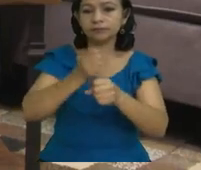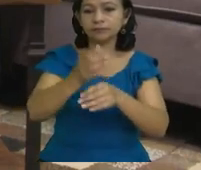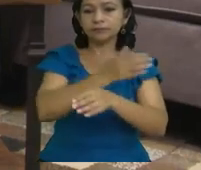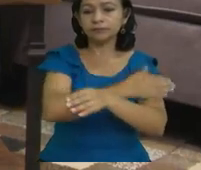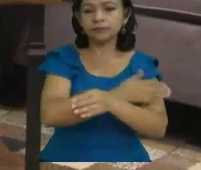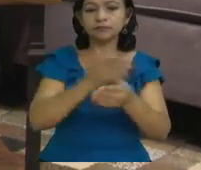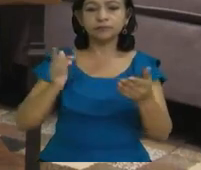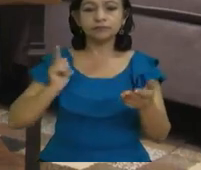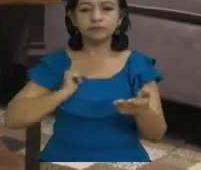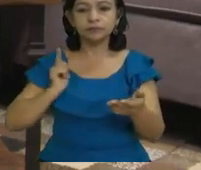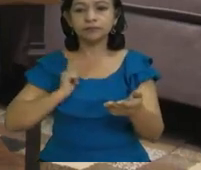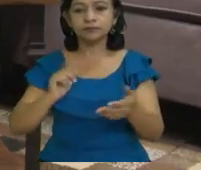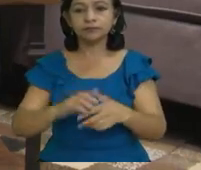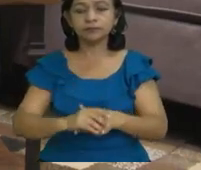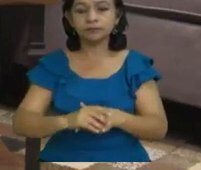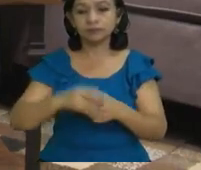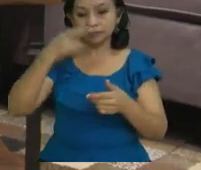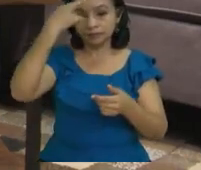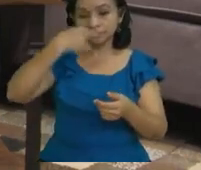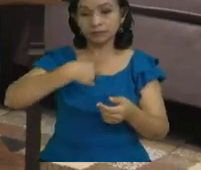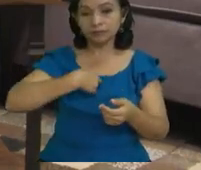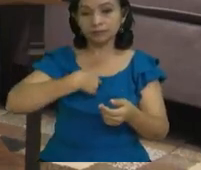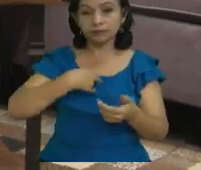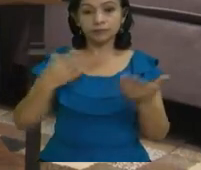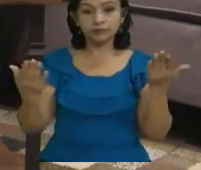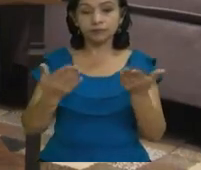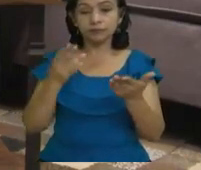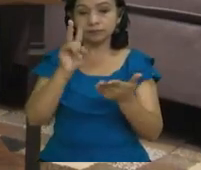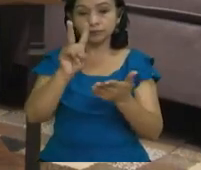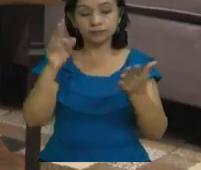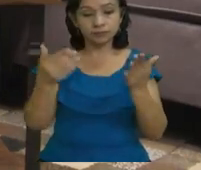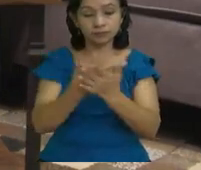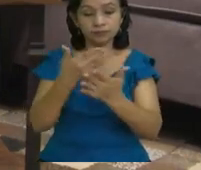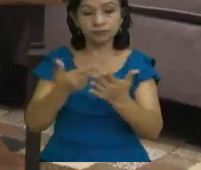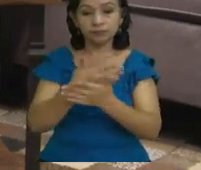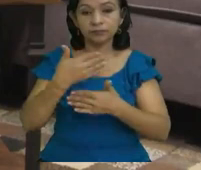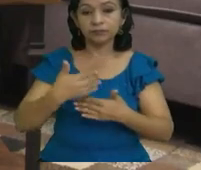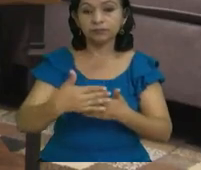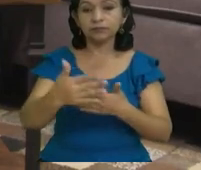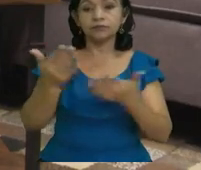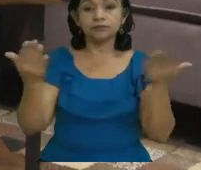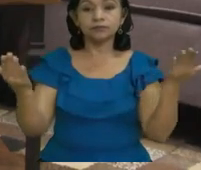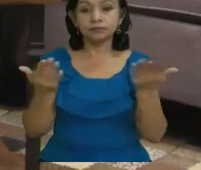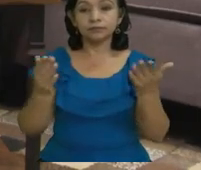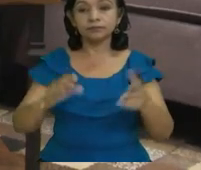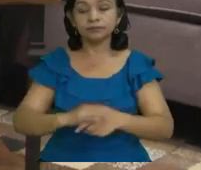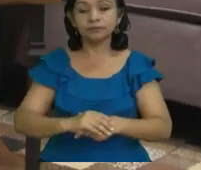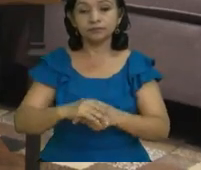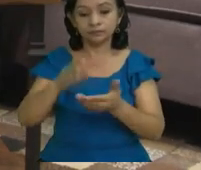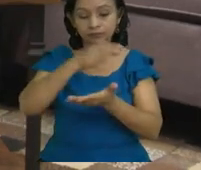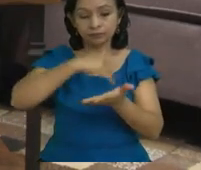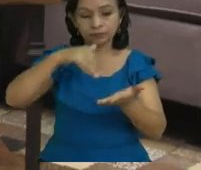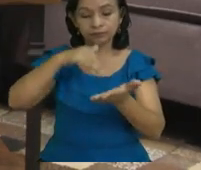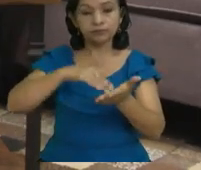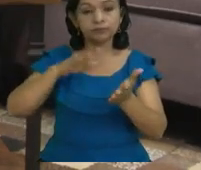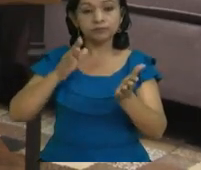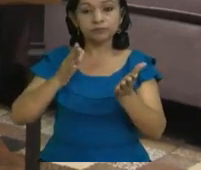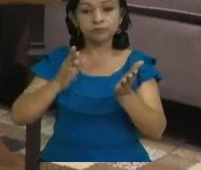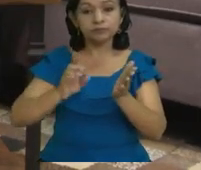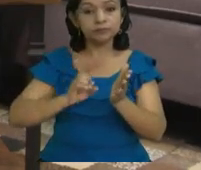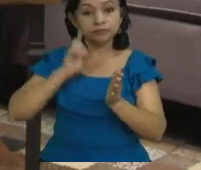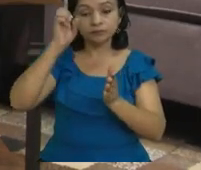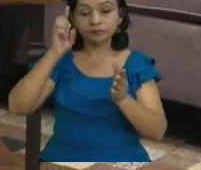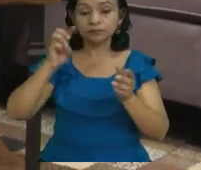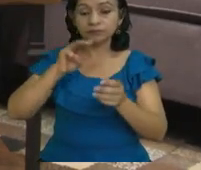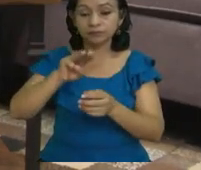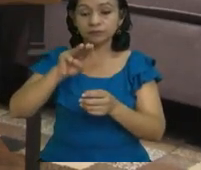sea, asumimos la responsabilidad o la administración de 2 nuevos centros el año pasado, que fue el Centro de Desarrollo en Muy